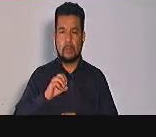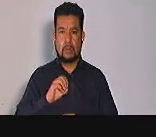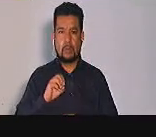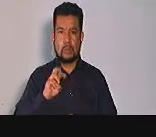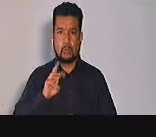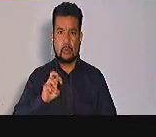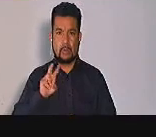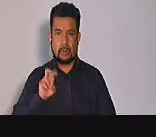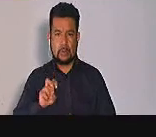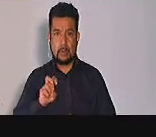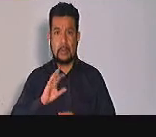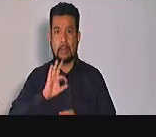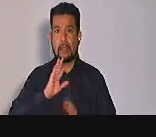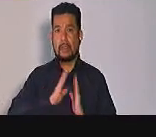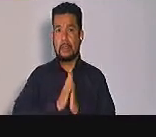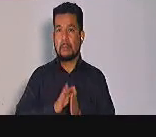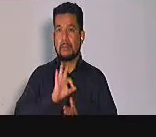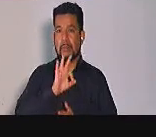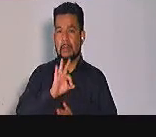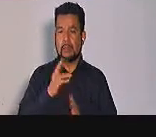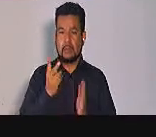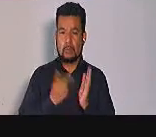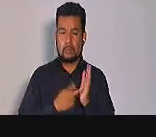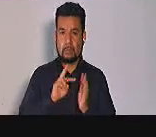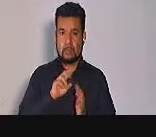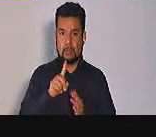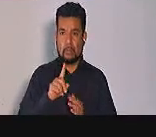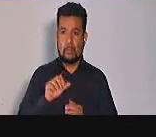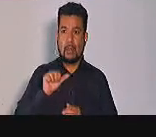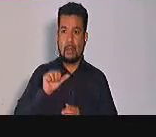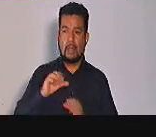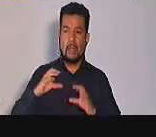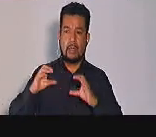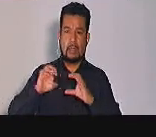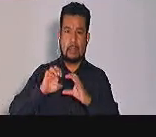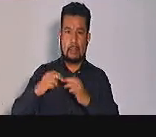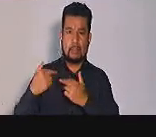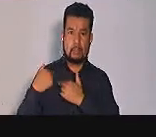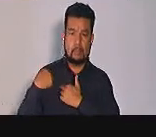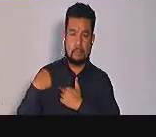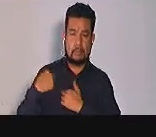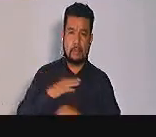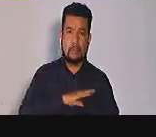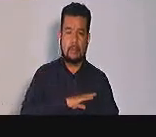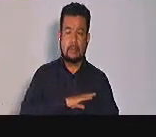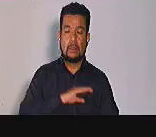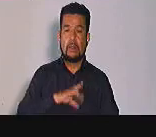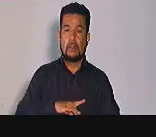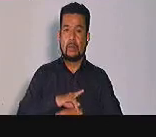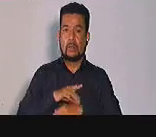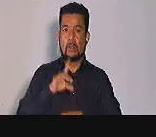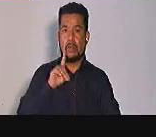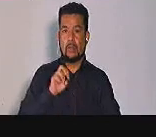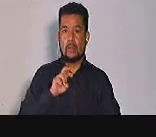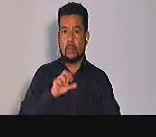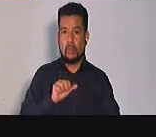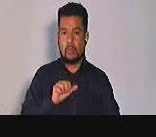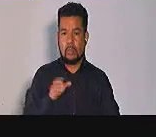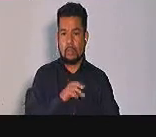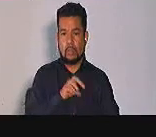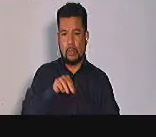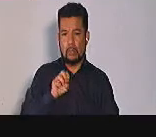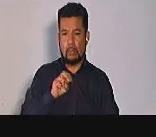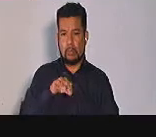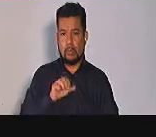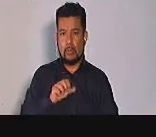1000-0787 del 3 de diciembre de 2021, expedido por la alcaldesa municipal de Ibagué encargada, doctora Dora Patricia Montaña